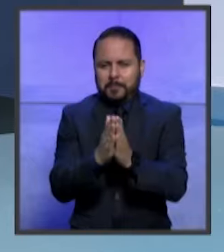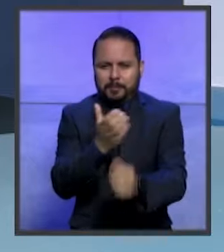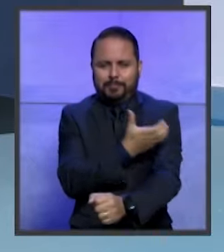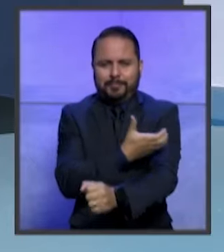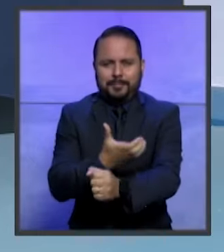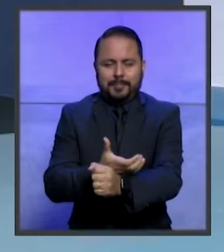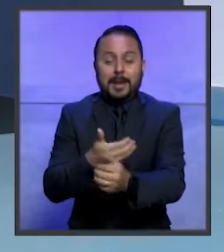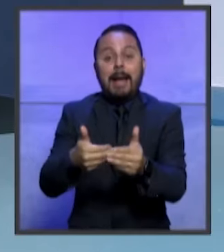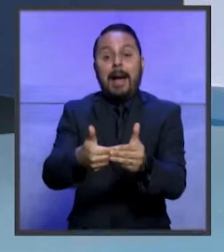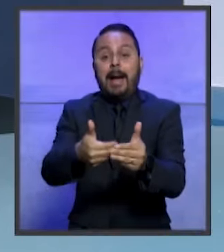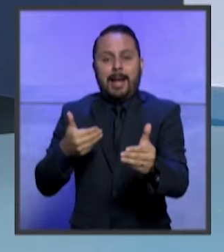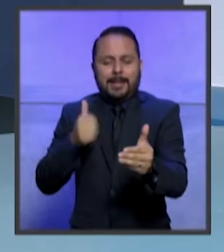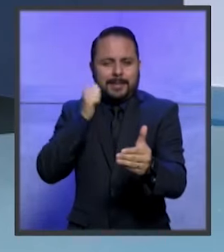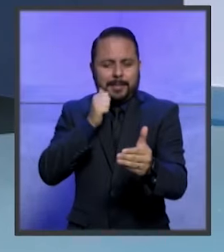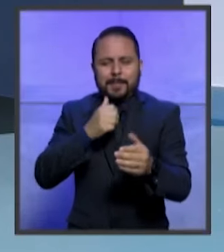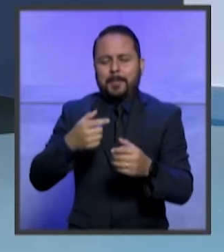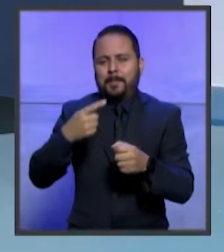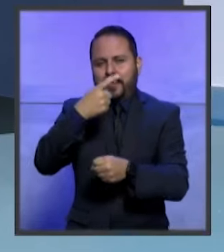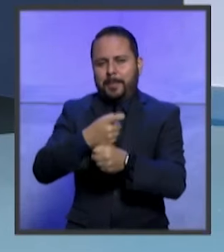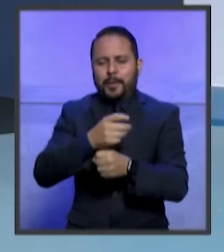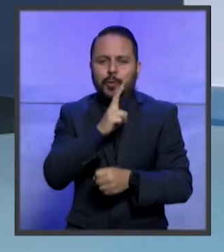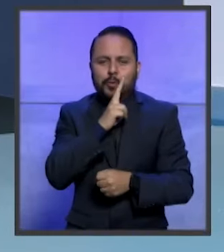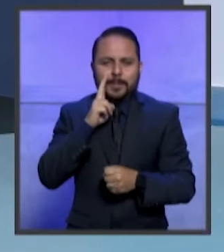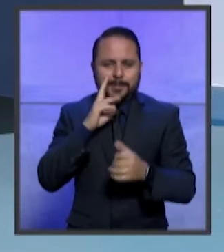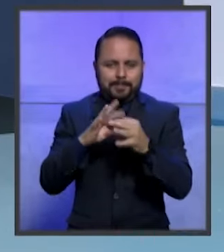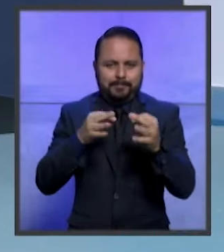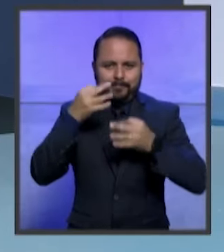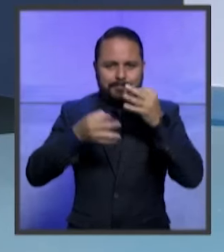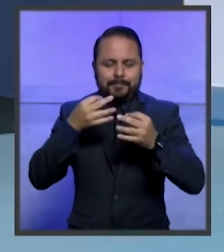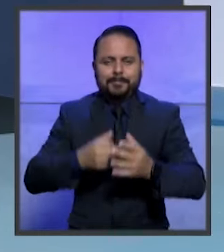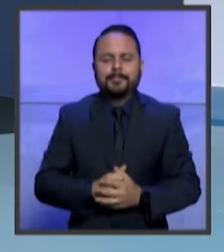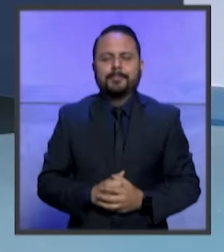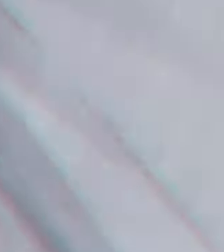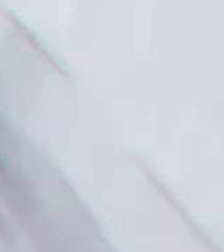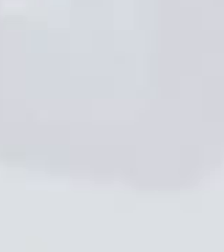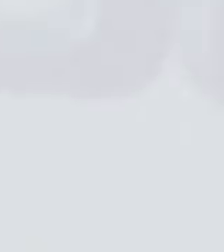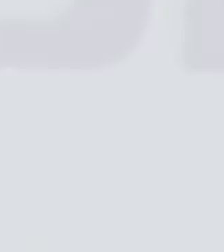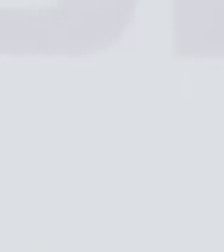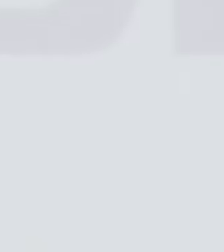electoral Bueno pues acompáñenos pero antes como siempre las